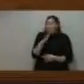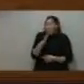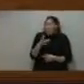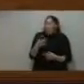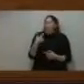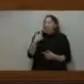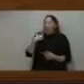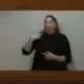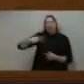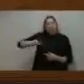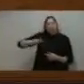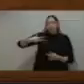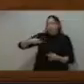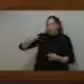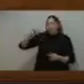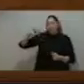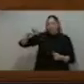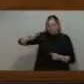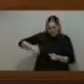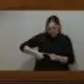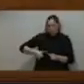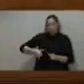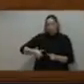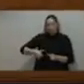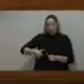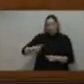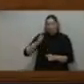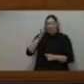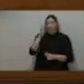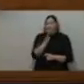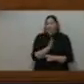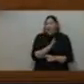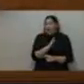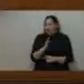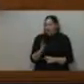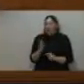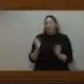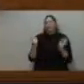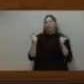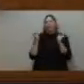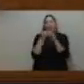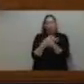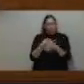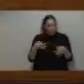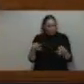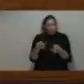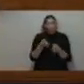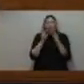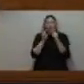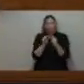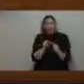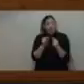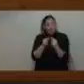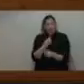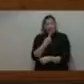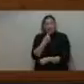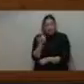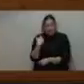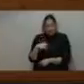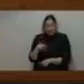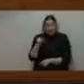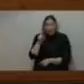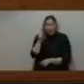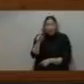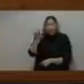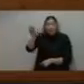tiempo. Bien, con unos parámetros adecuados. Lo dijo aquí alguien hoy en los debates. Usted no llama a la gente, porque